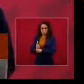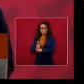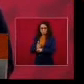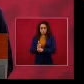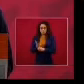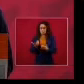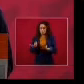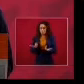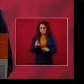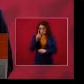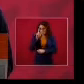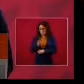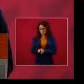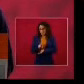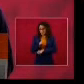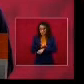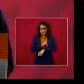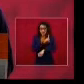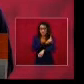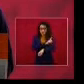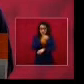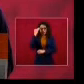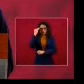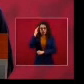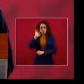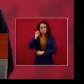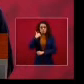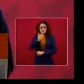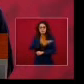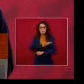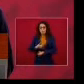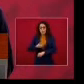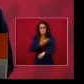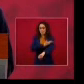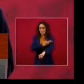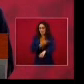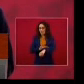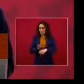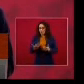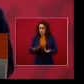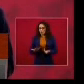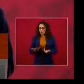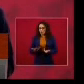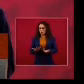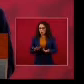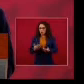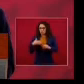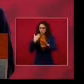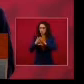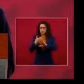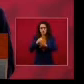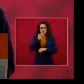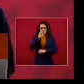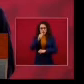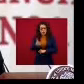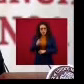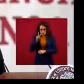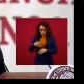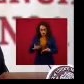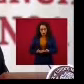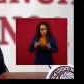Madero no se atacaba tanto al presidente como ahora. Y escuchen los programas de radio,